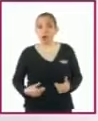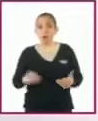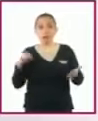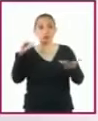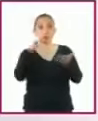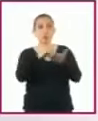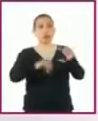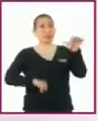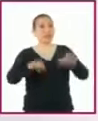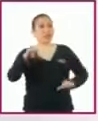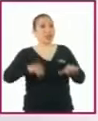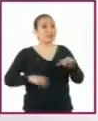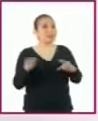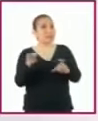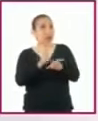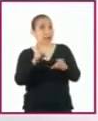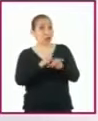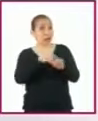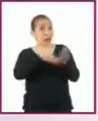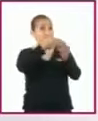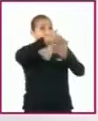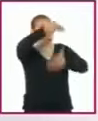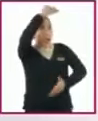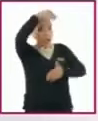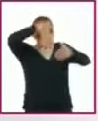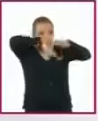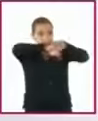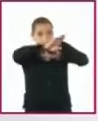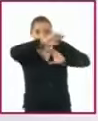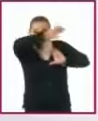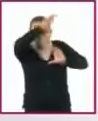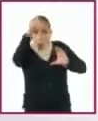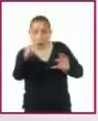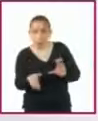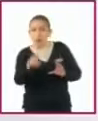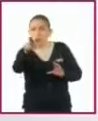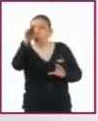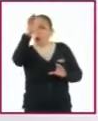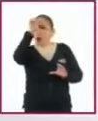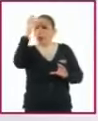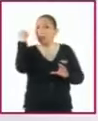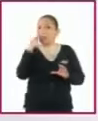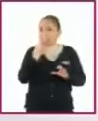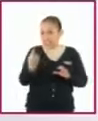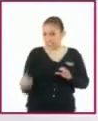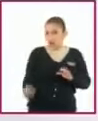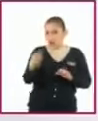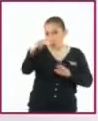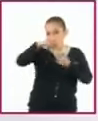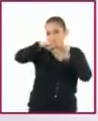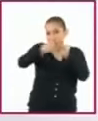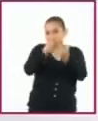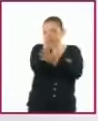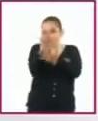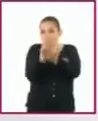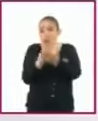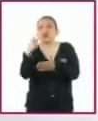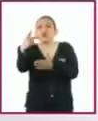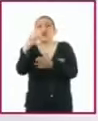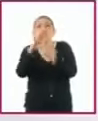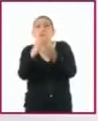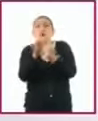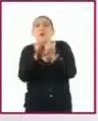plasmaban actividades cotidianas en las paredes de las cuevas? ¿Recuerdan cuando de pequeños comenzaban a dibujar? ¿Cómo eran sus